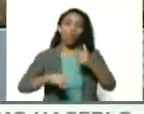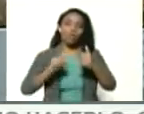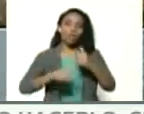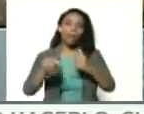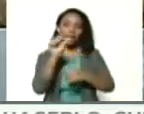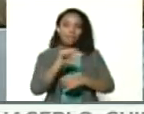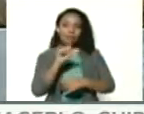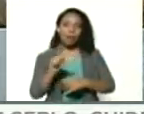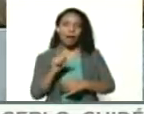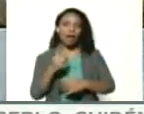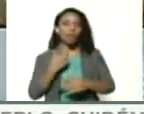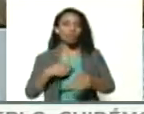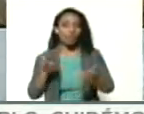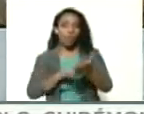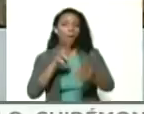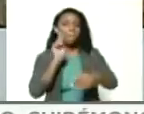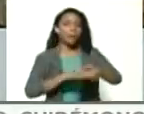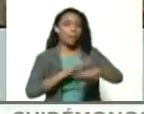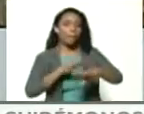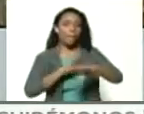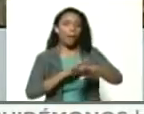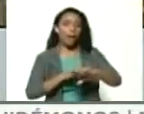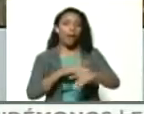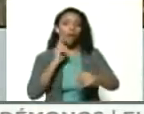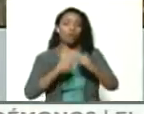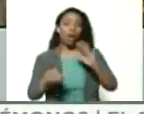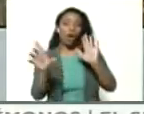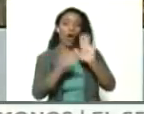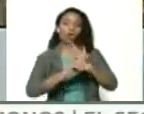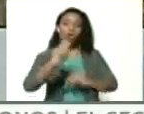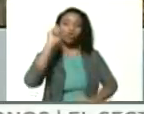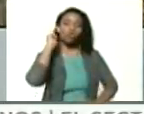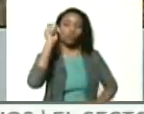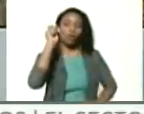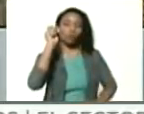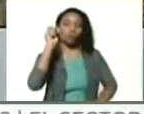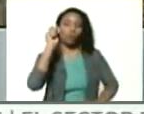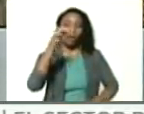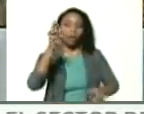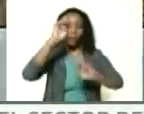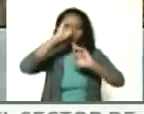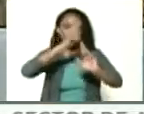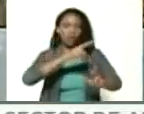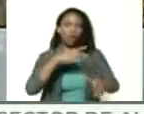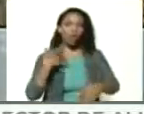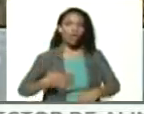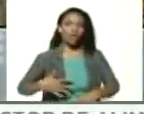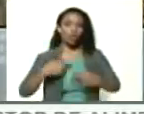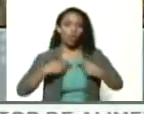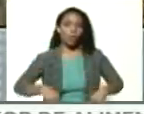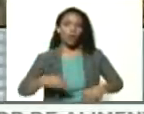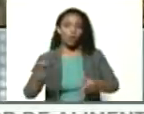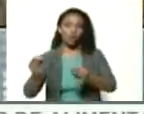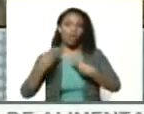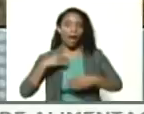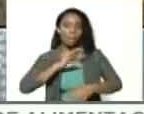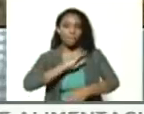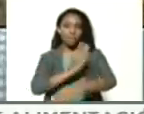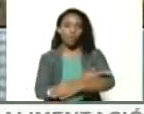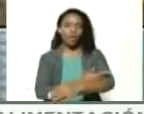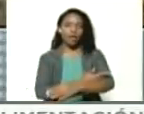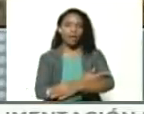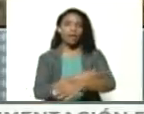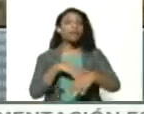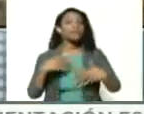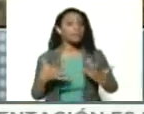las últimas semanas, bueno, en la Constitución, respetando siempre los derechos humanos, nos da el poder